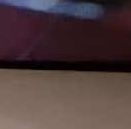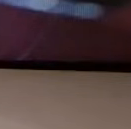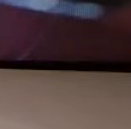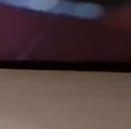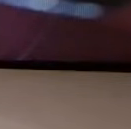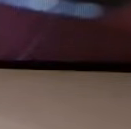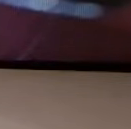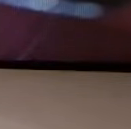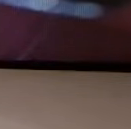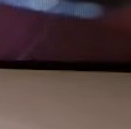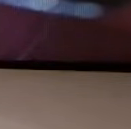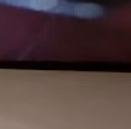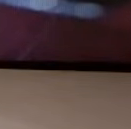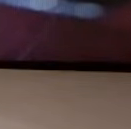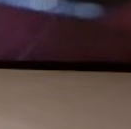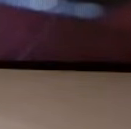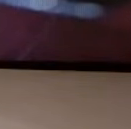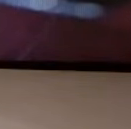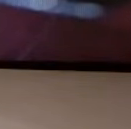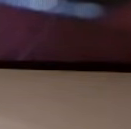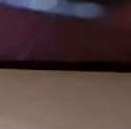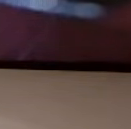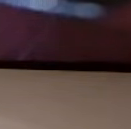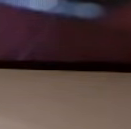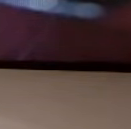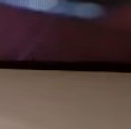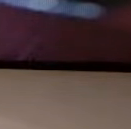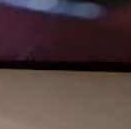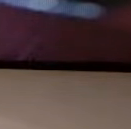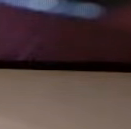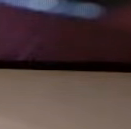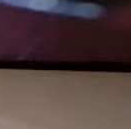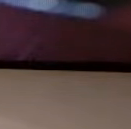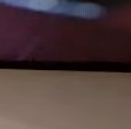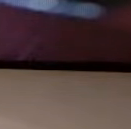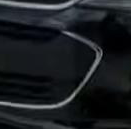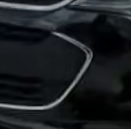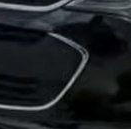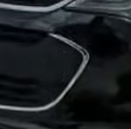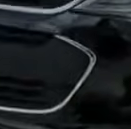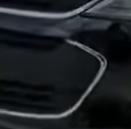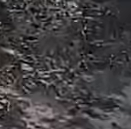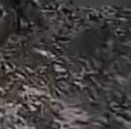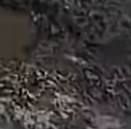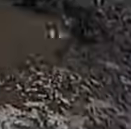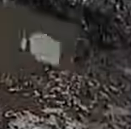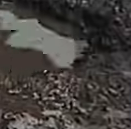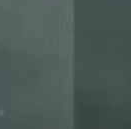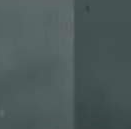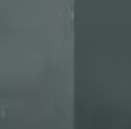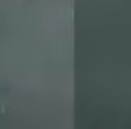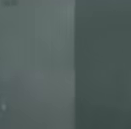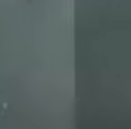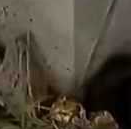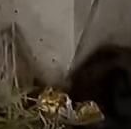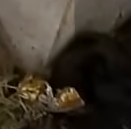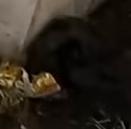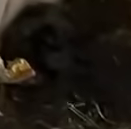hacen dentro de nuestro barrio. Son las 7:46.